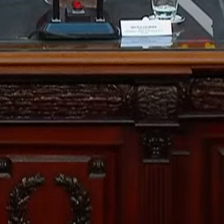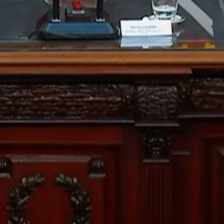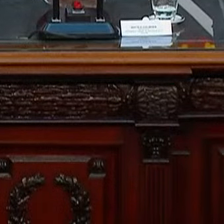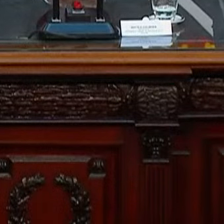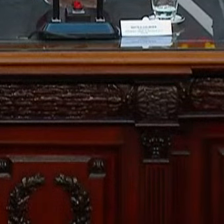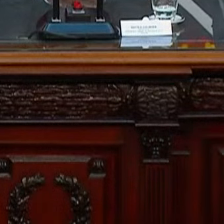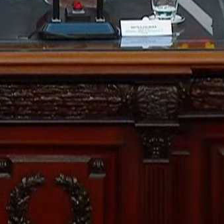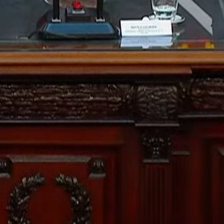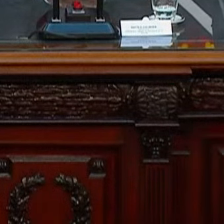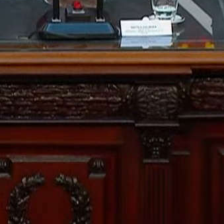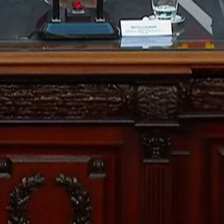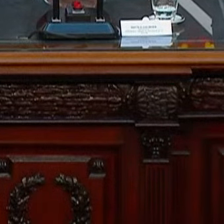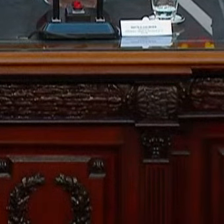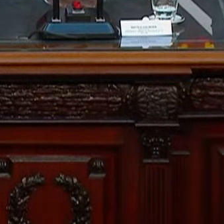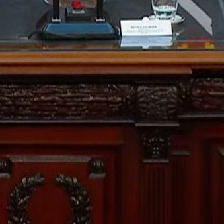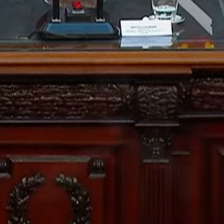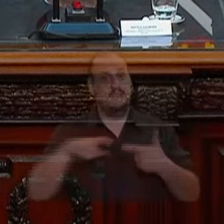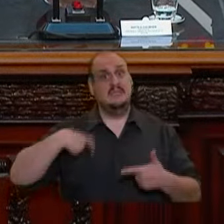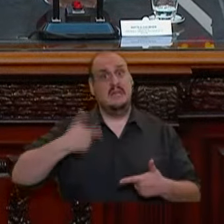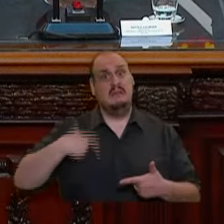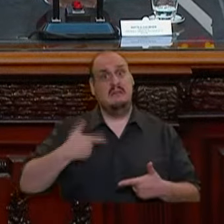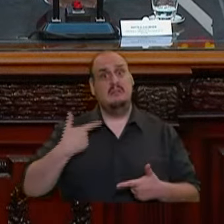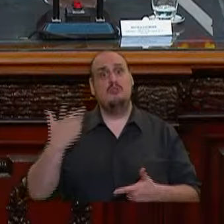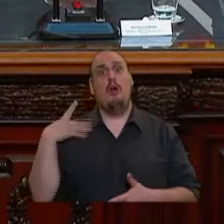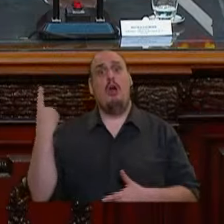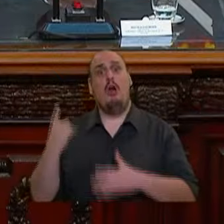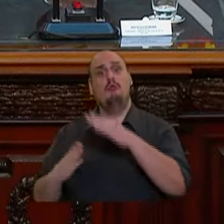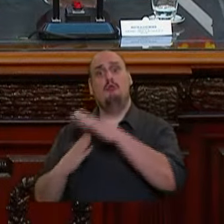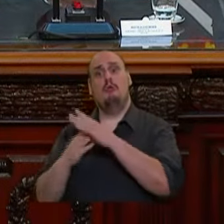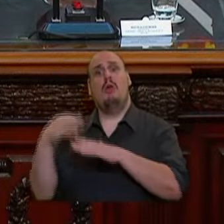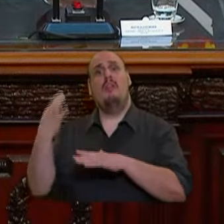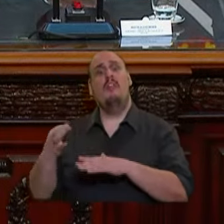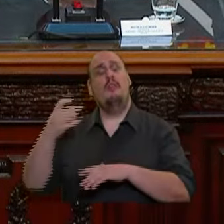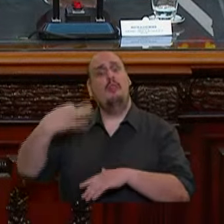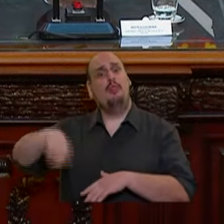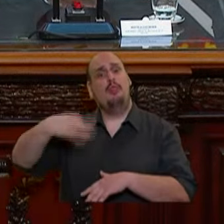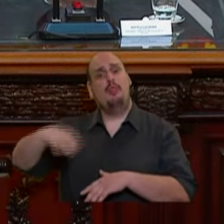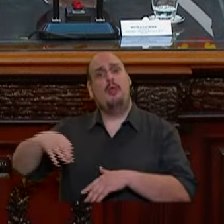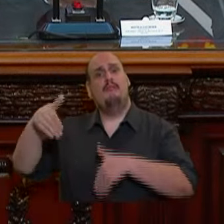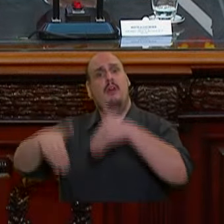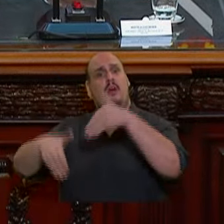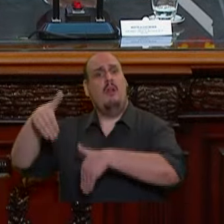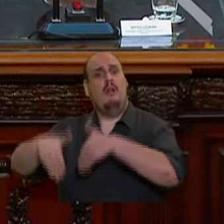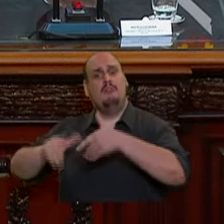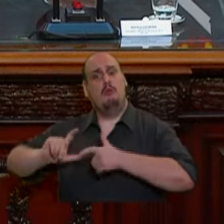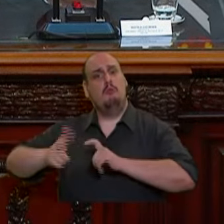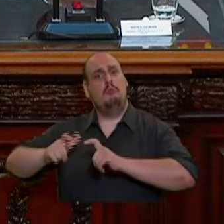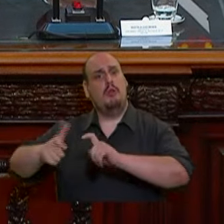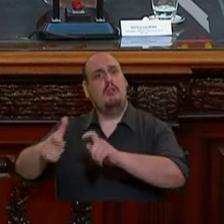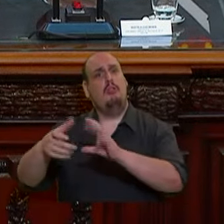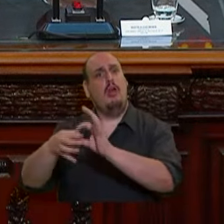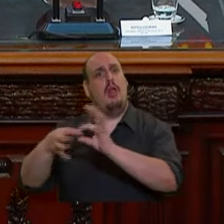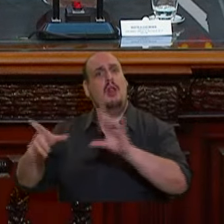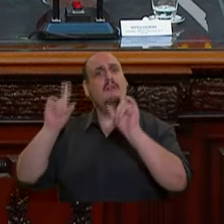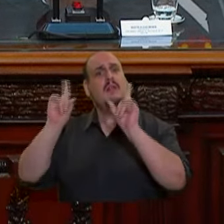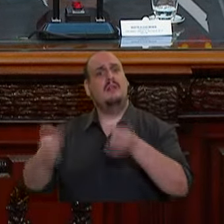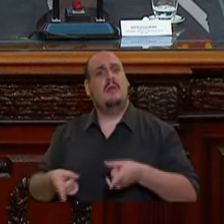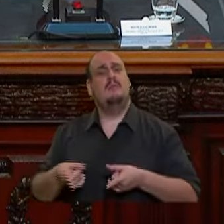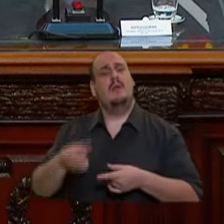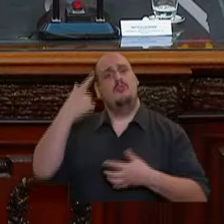Obligaremos a los sindicatos a elegir sus autoridades a través de elecciones periódicas, libres y supervisadas por la justicia